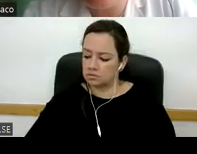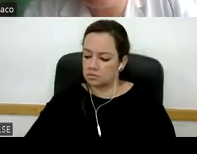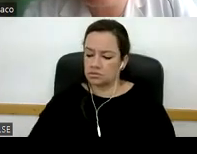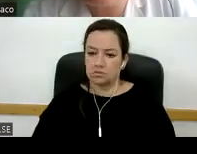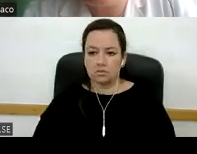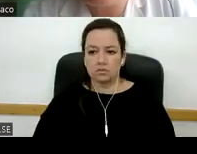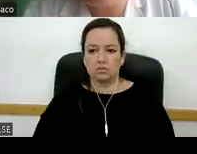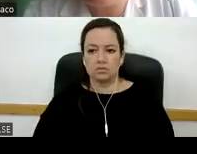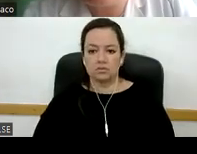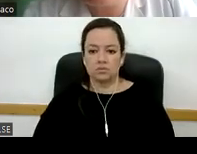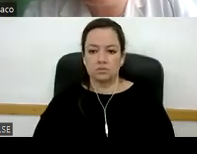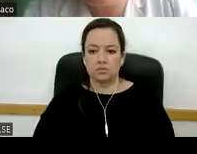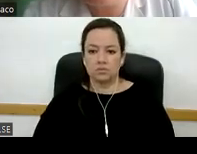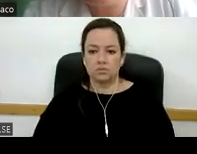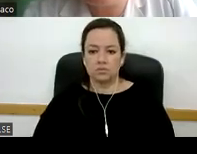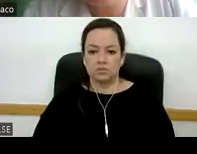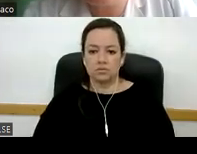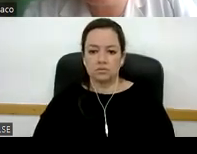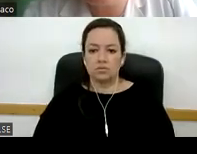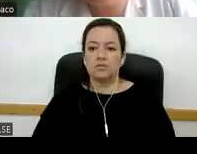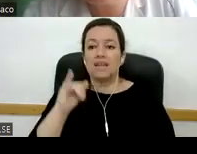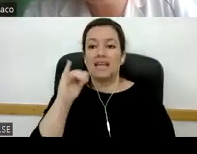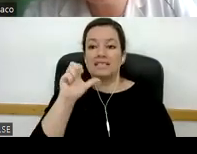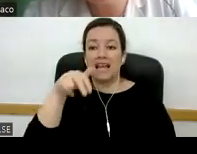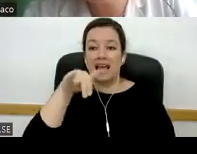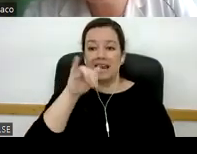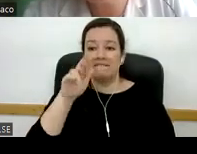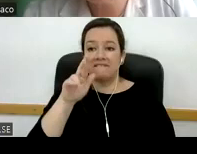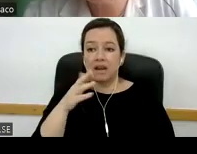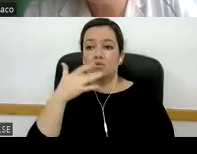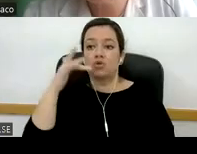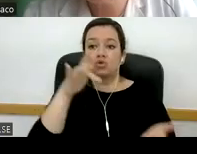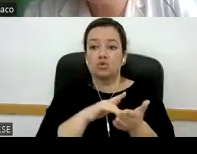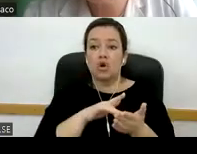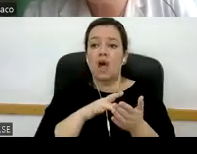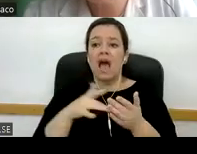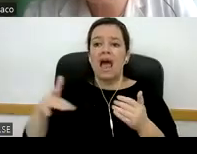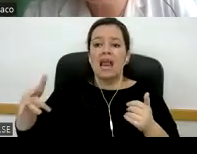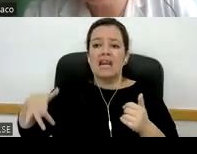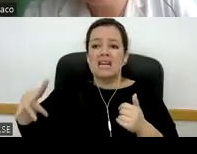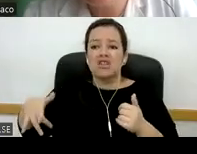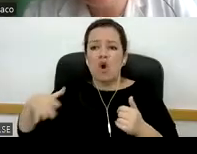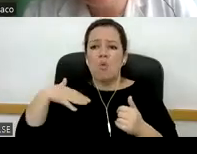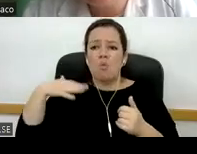Última oportunidad. Jennifer dice si la persona produce litiasis renal.